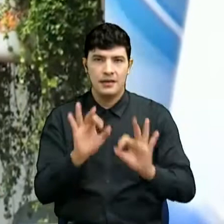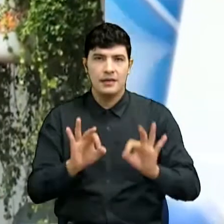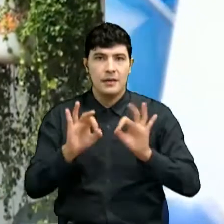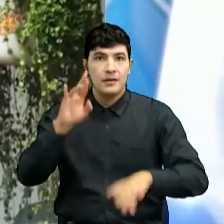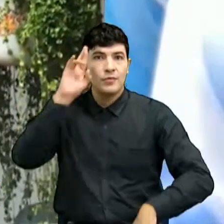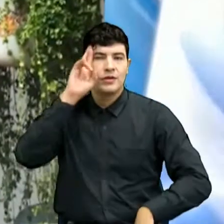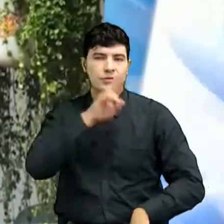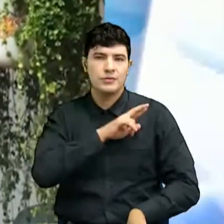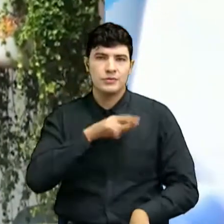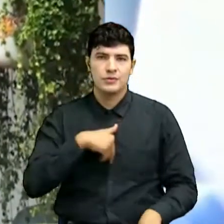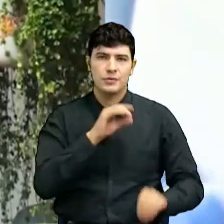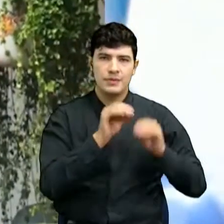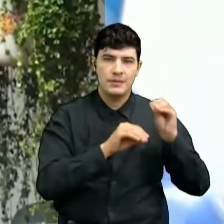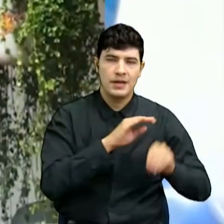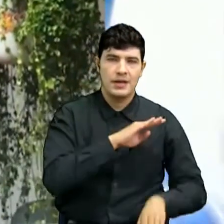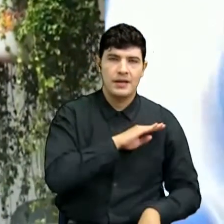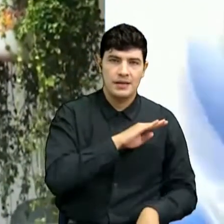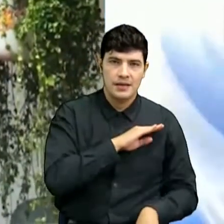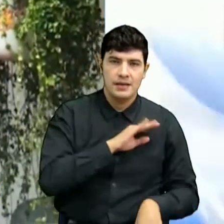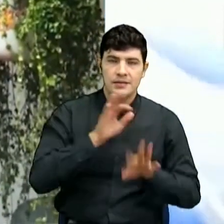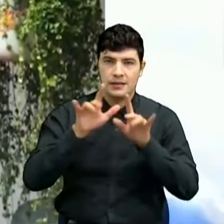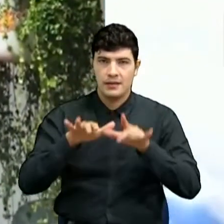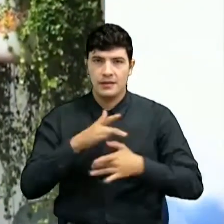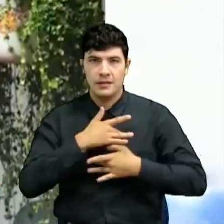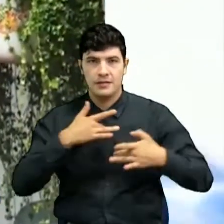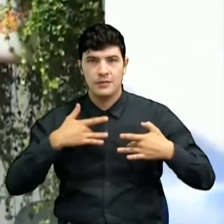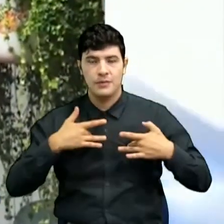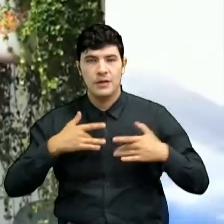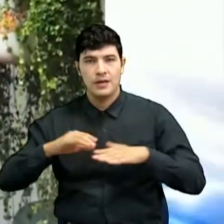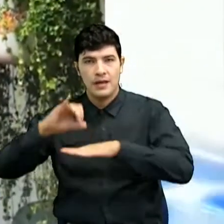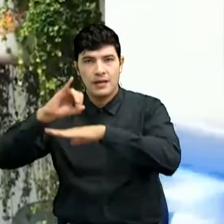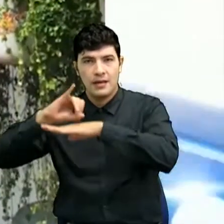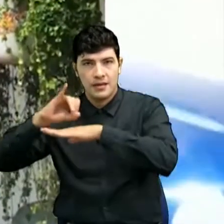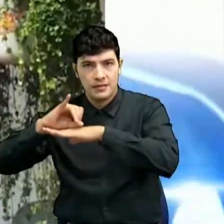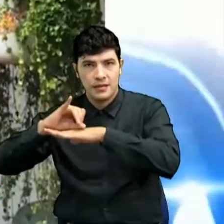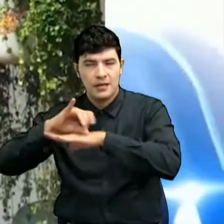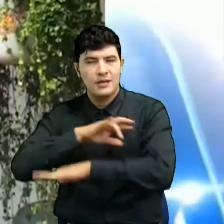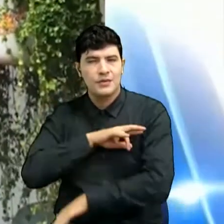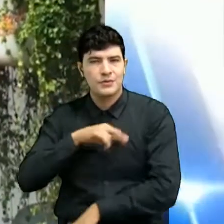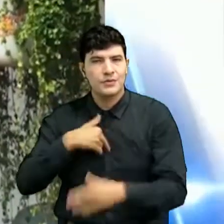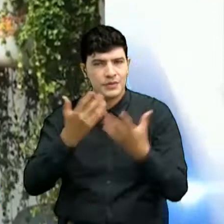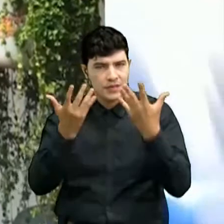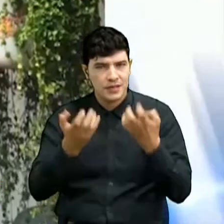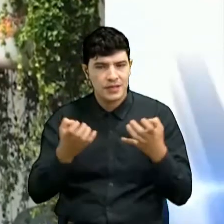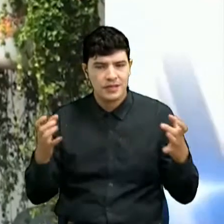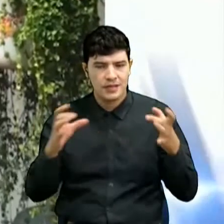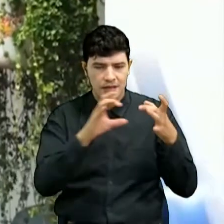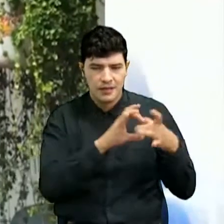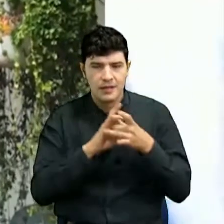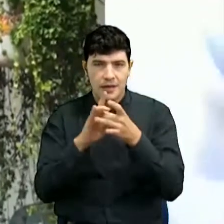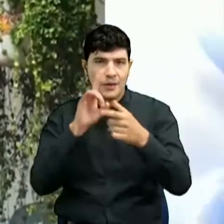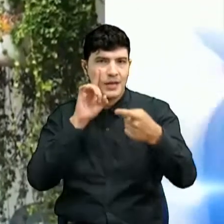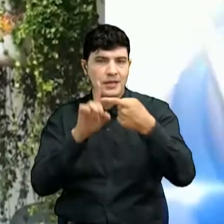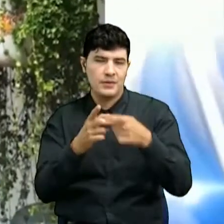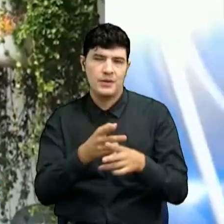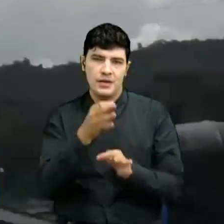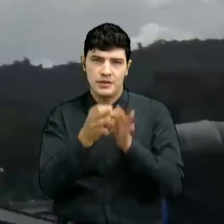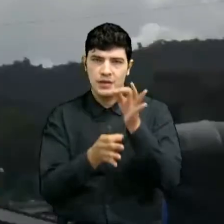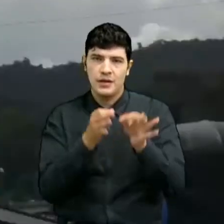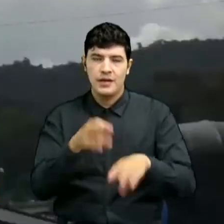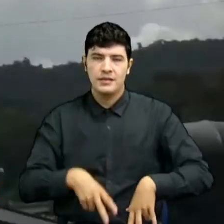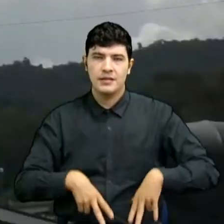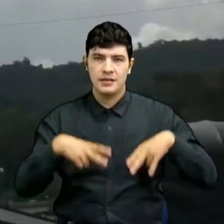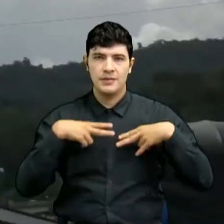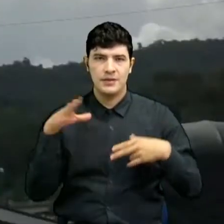la alcaldía, la Secretaría de Salud, la parroquia, porque queremos sobre todo salvaguardar la salud de las personas.